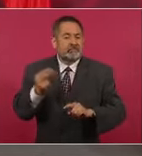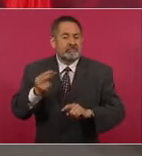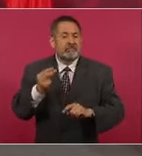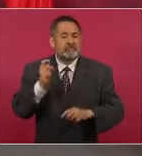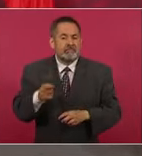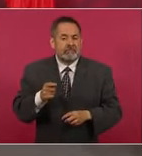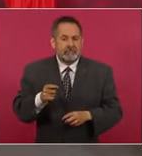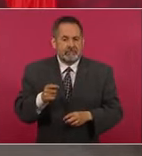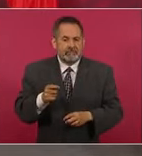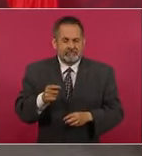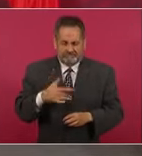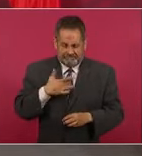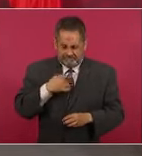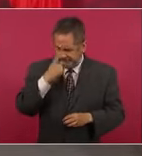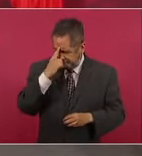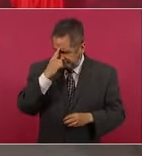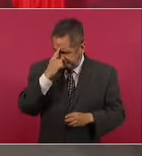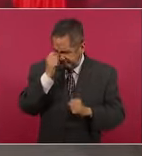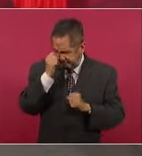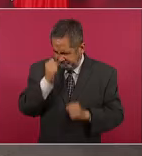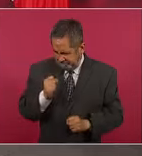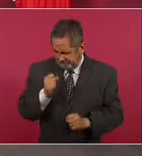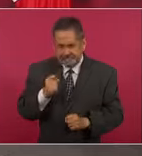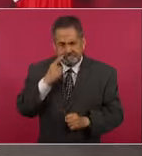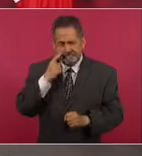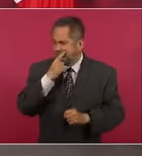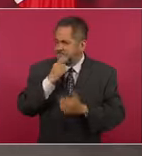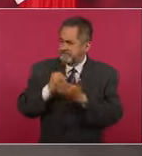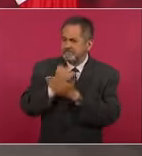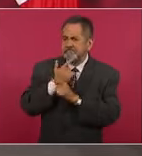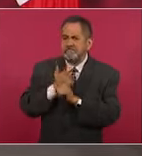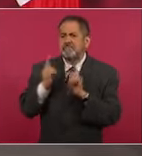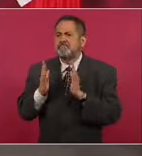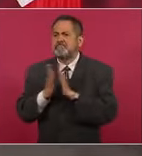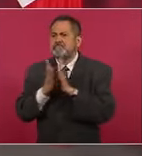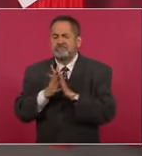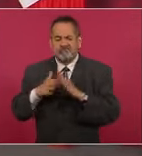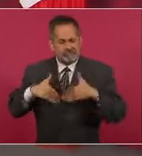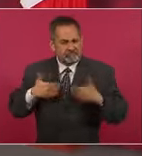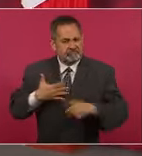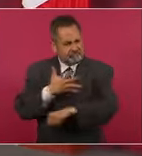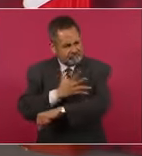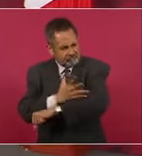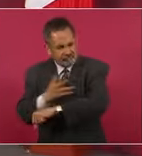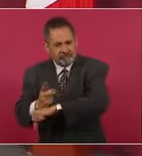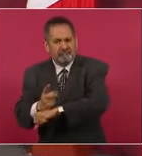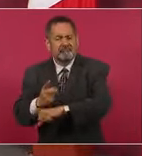es tener convicciones democráticas, sinceras,